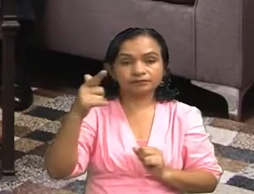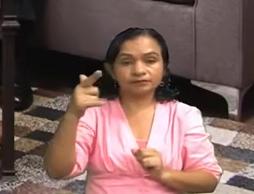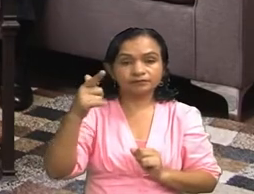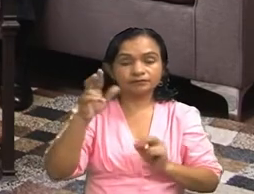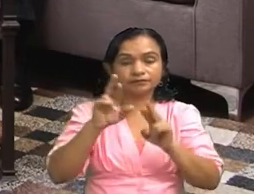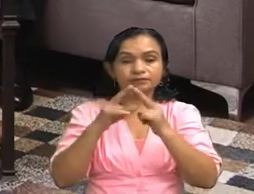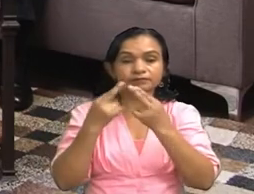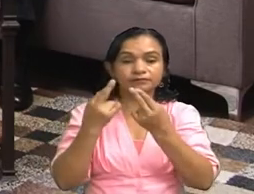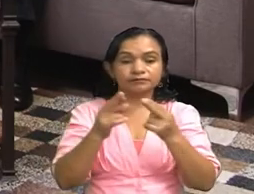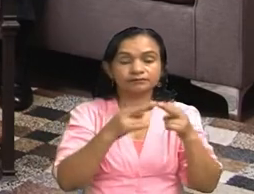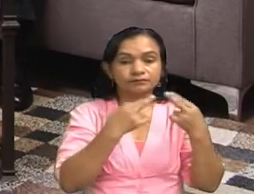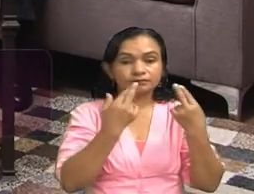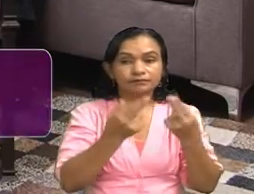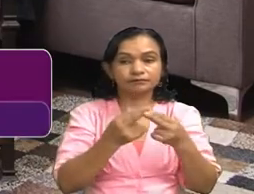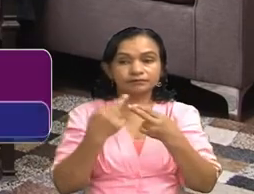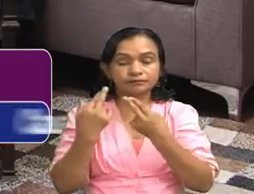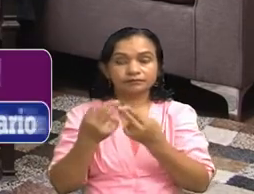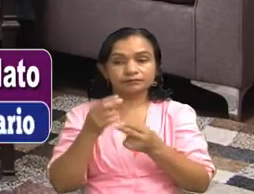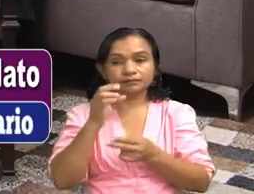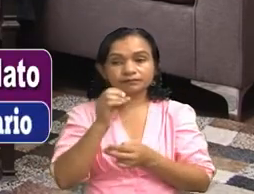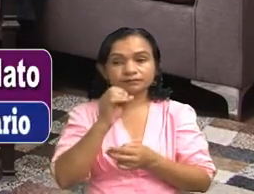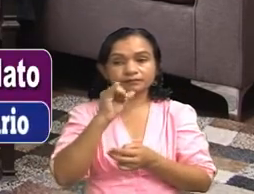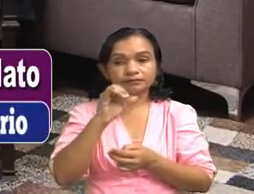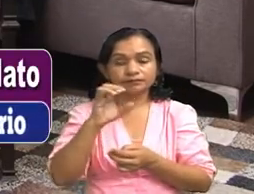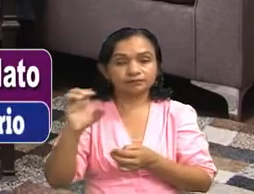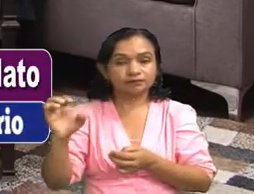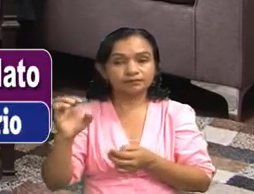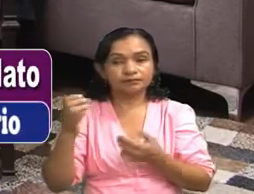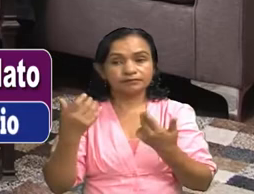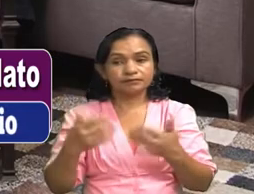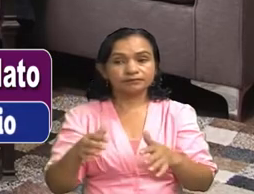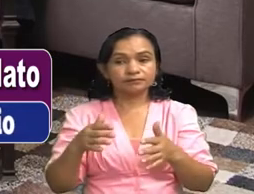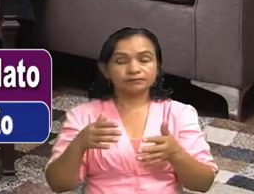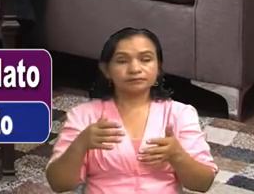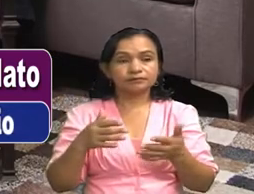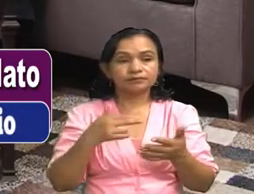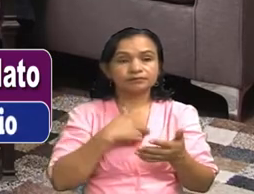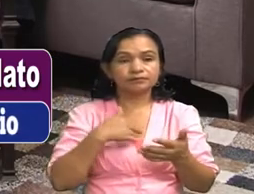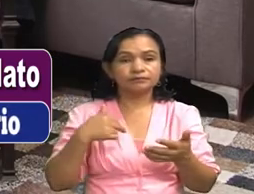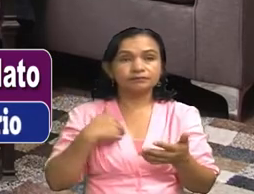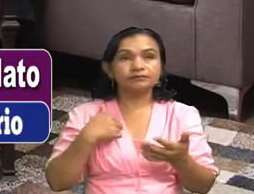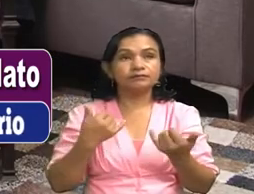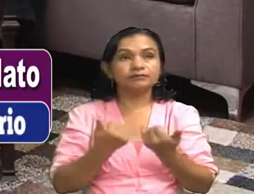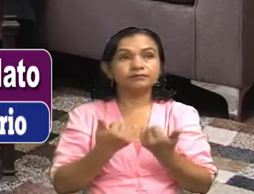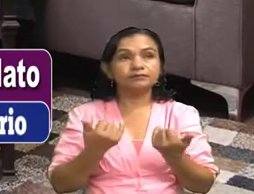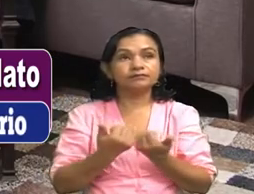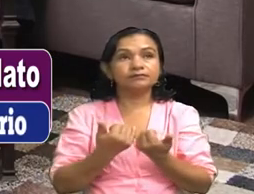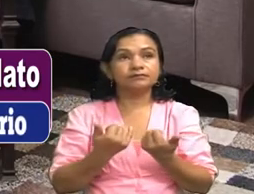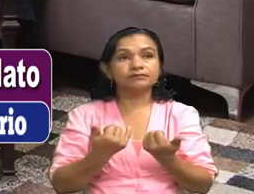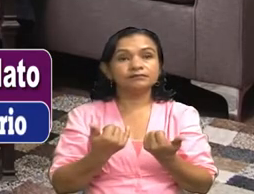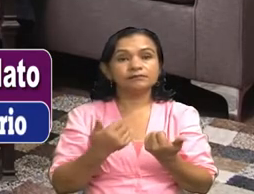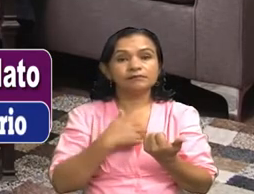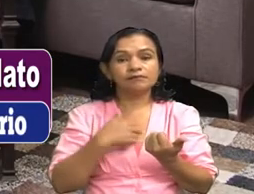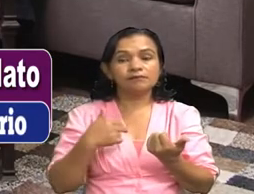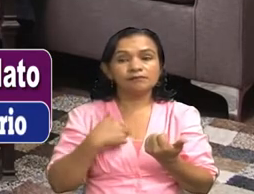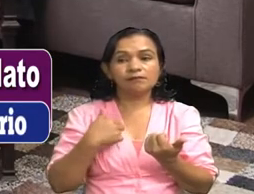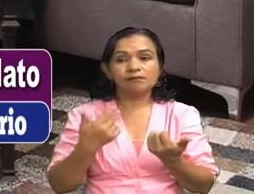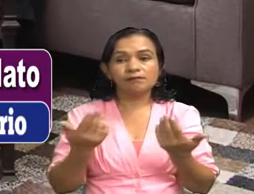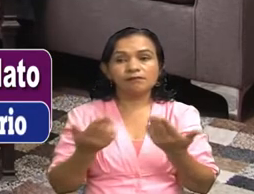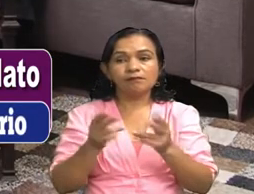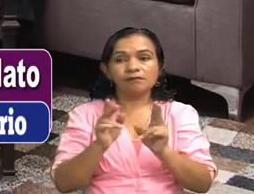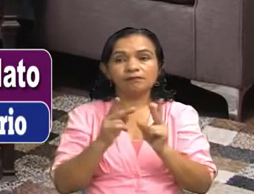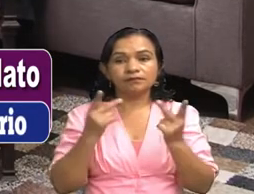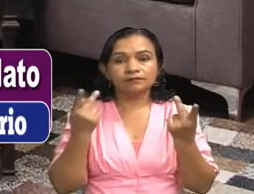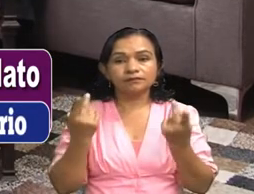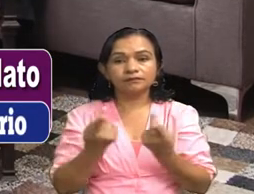sesión general de la delegación de la OIE. Aquí está el certificado. Por favor, enfóquelo ahí. Y ahí está precisamente, una conquista para el pueblo,